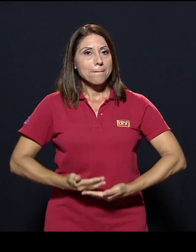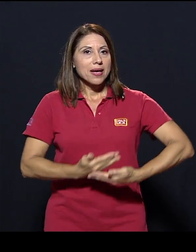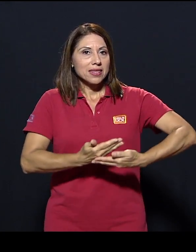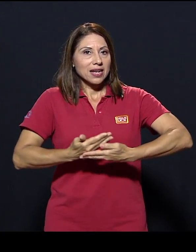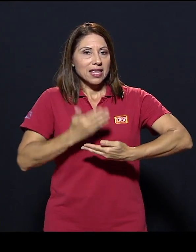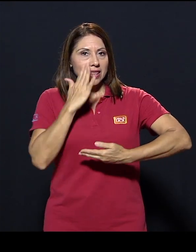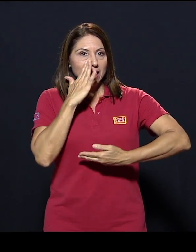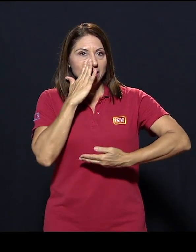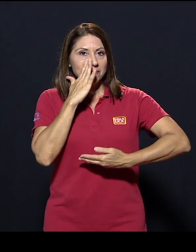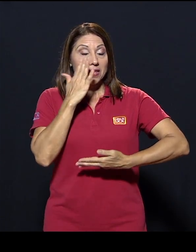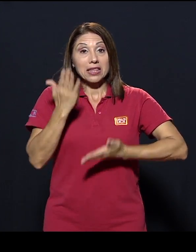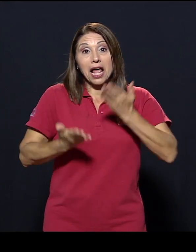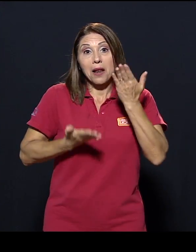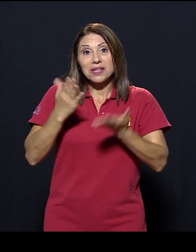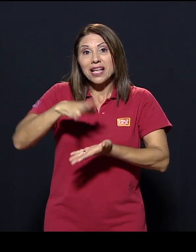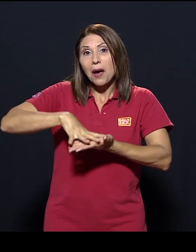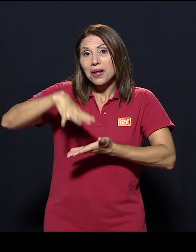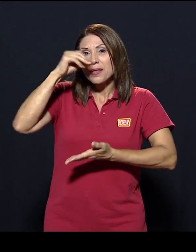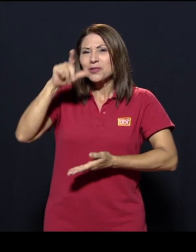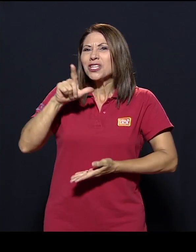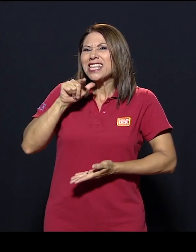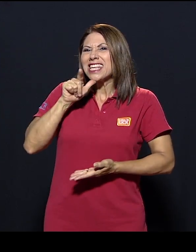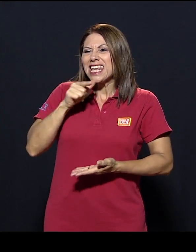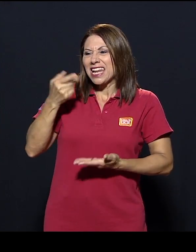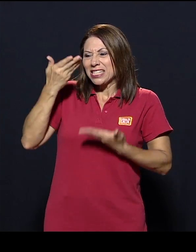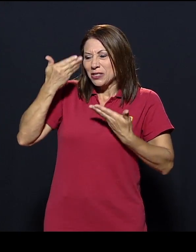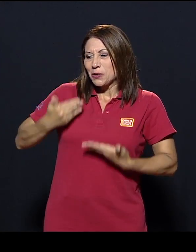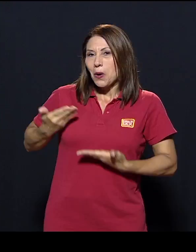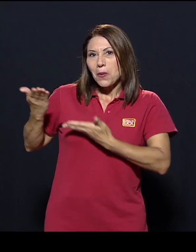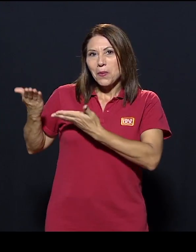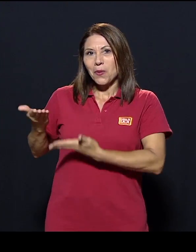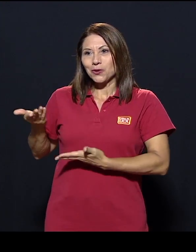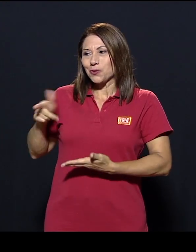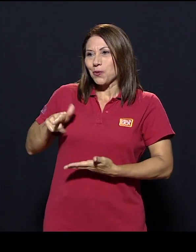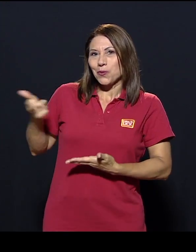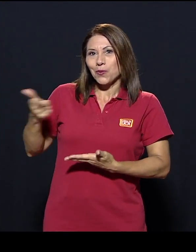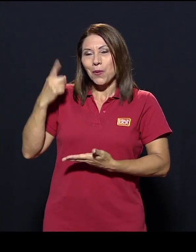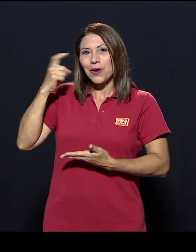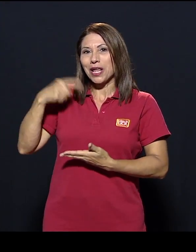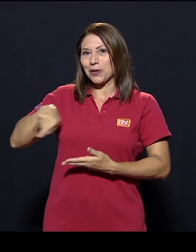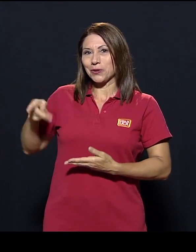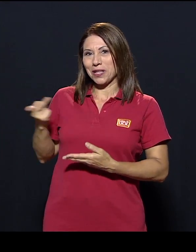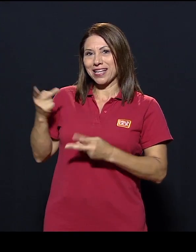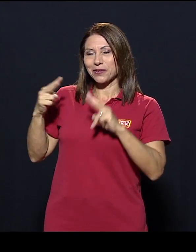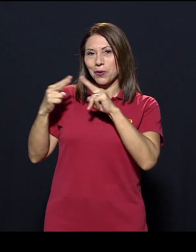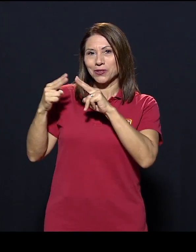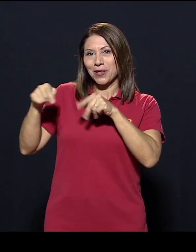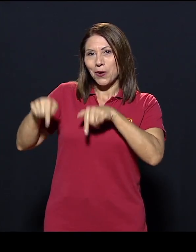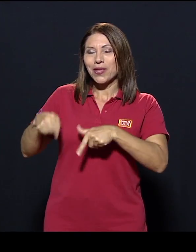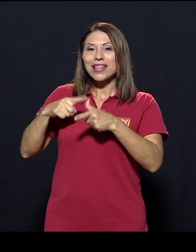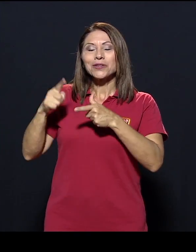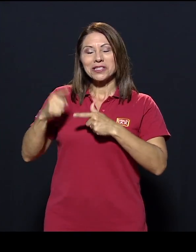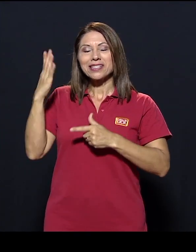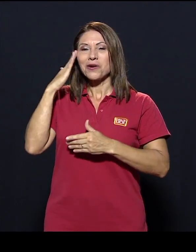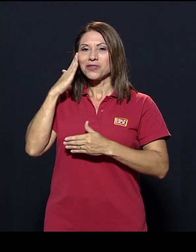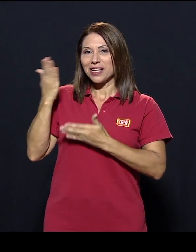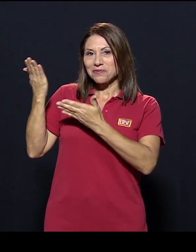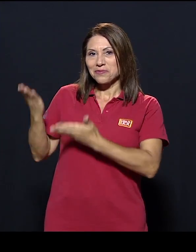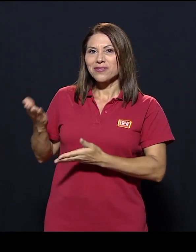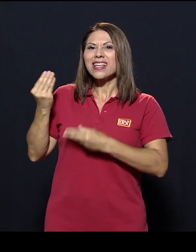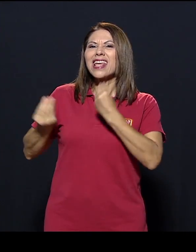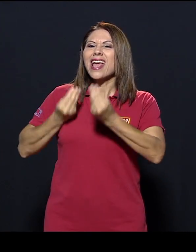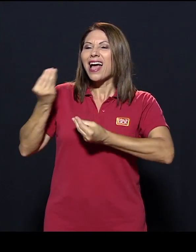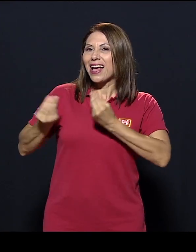contamos un poquitito y aprendemos de quiénes somos mutuamente, porque nos estamos conociendo hoy, entonces, para conocer un poquito de